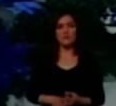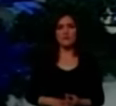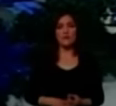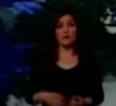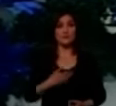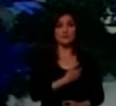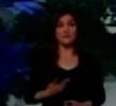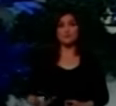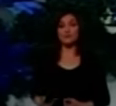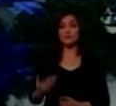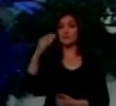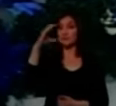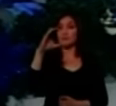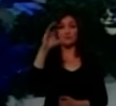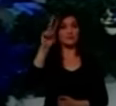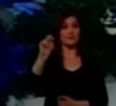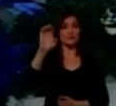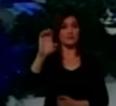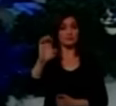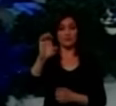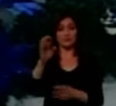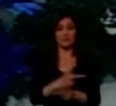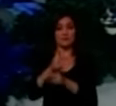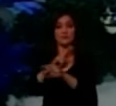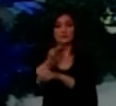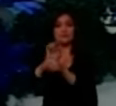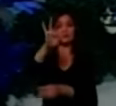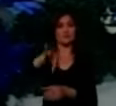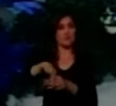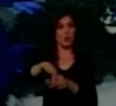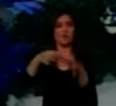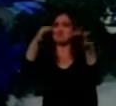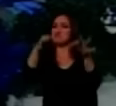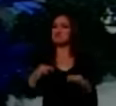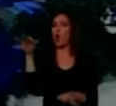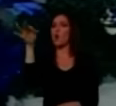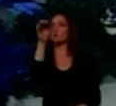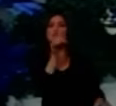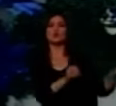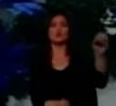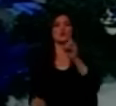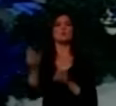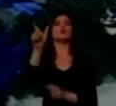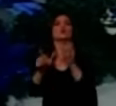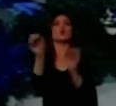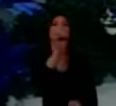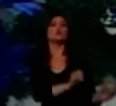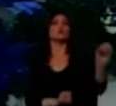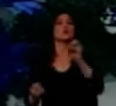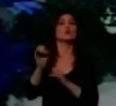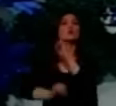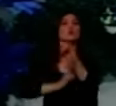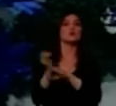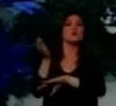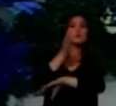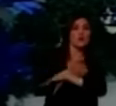El presidente del CNE confirma la presencia de misiones de observadores electorales internacionales que estarán antes, durante y después del proceso